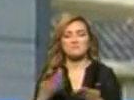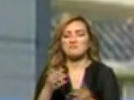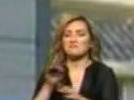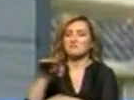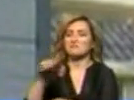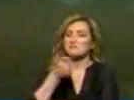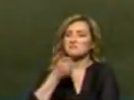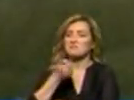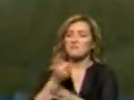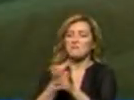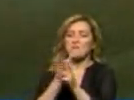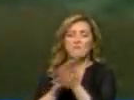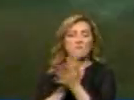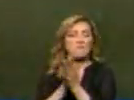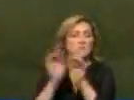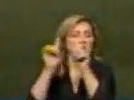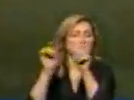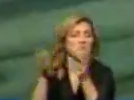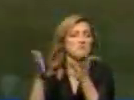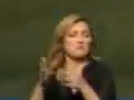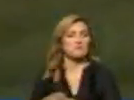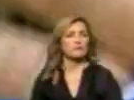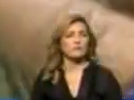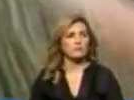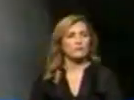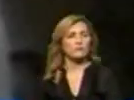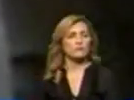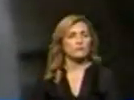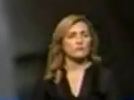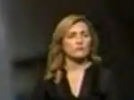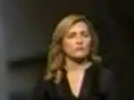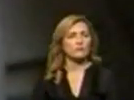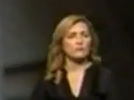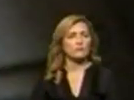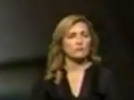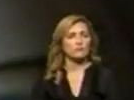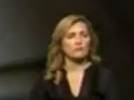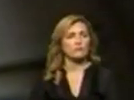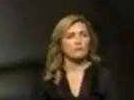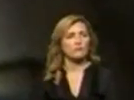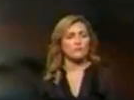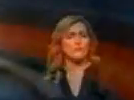responder por los cuestionamientos. En Quito, Fausto Yepes, 24 horas.